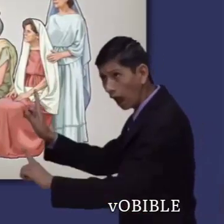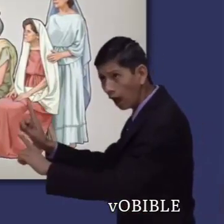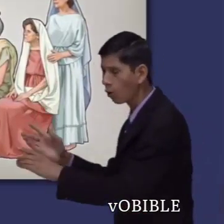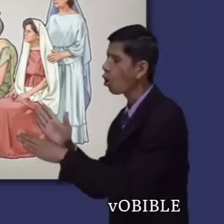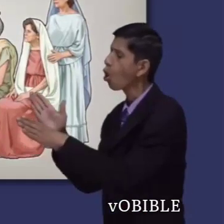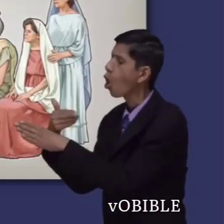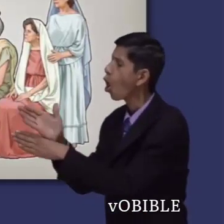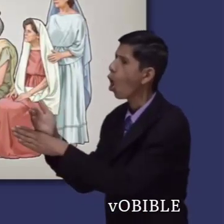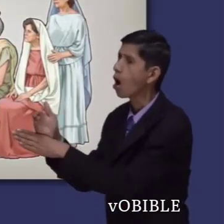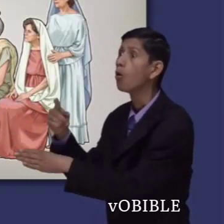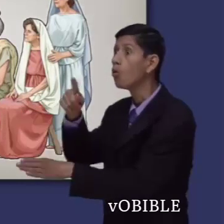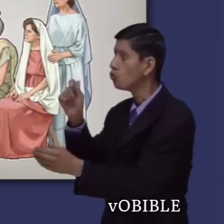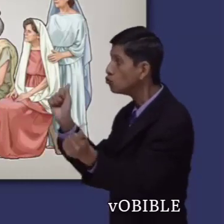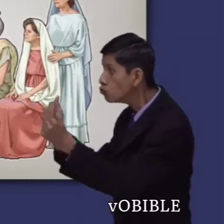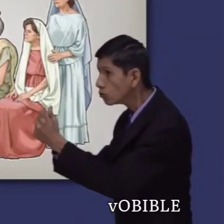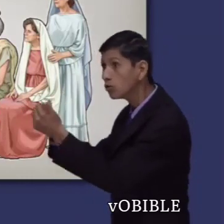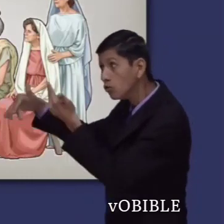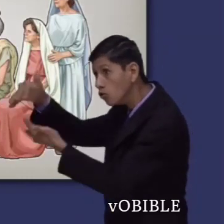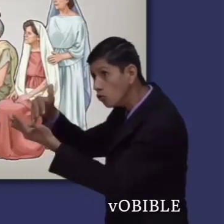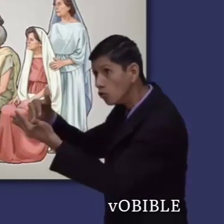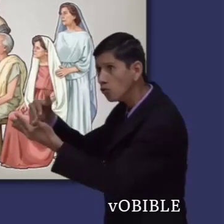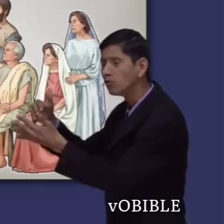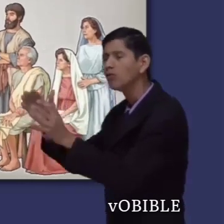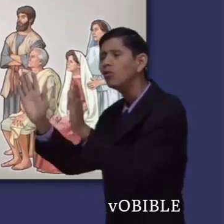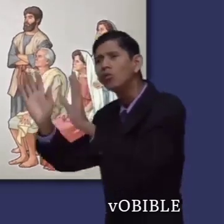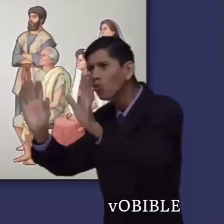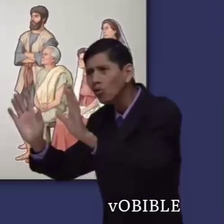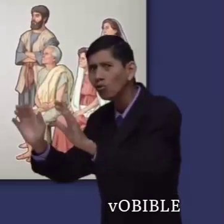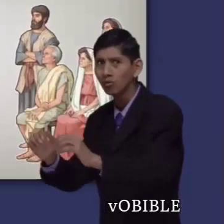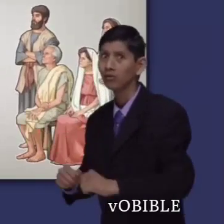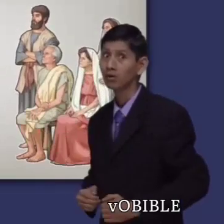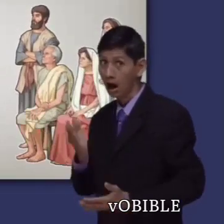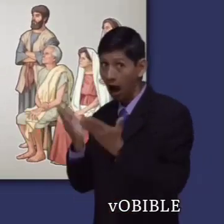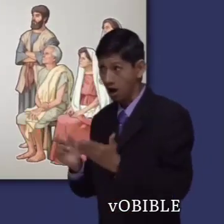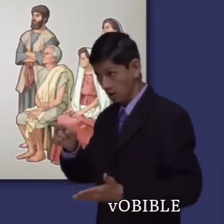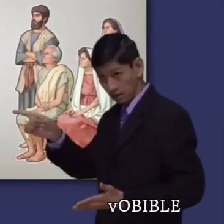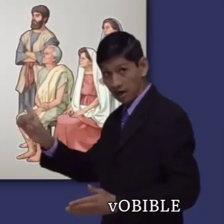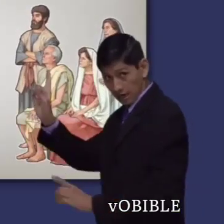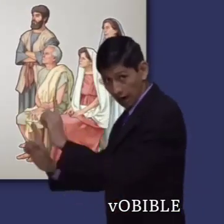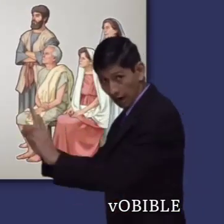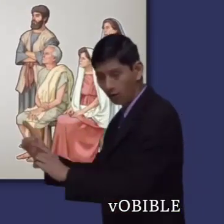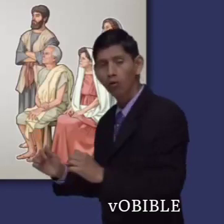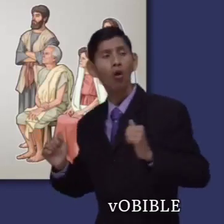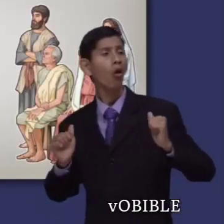la congregación y que no busquen la amistad de quienes son indisciplinados, quizás porque no quieren